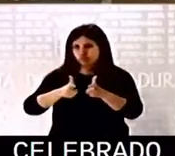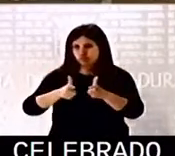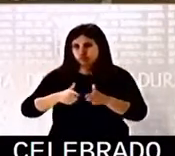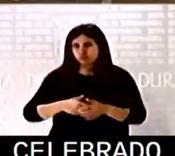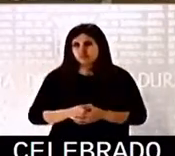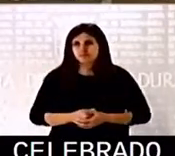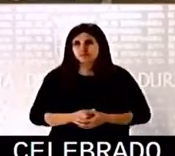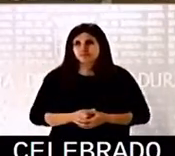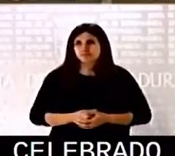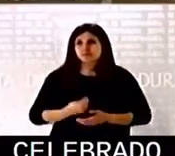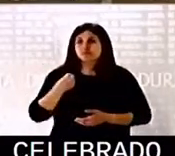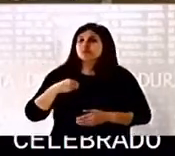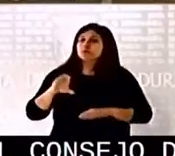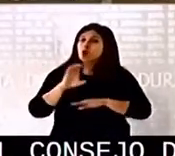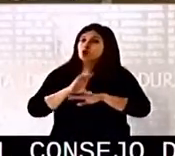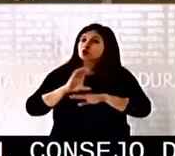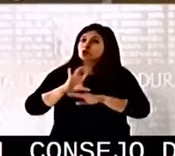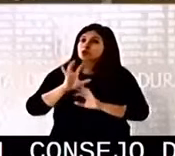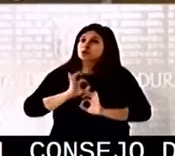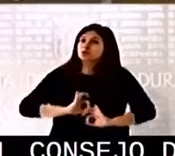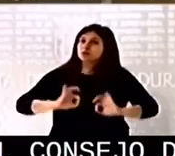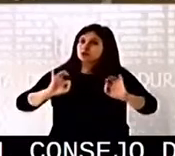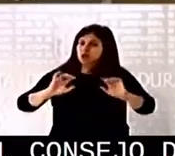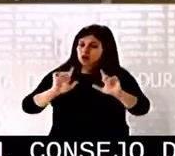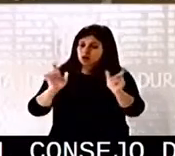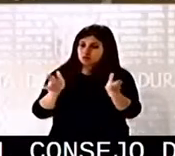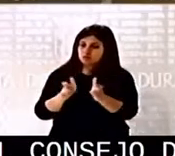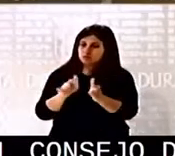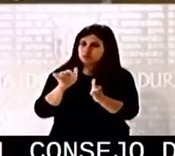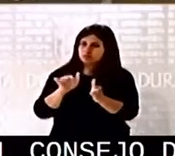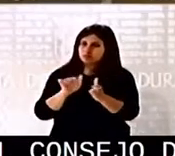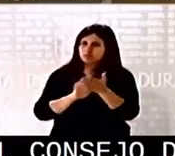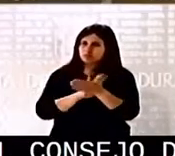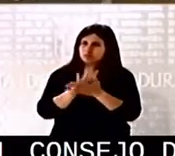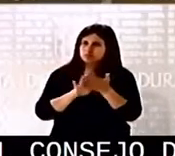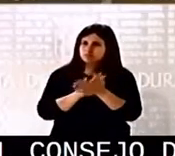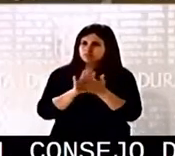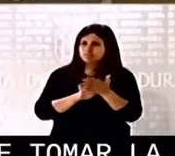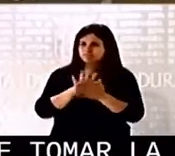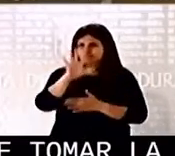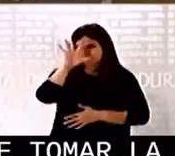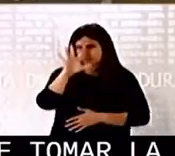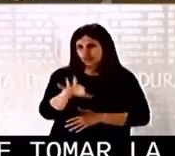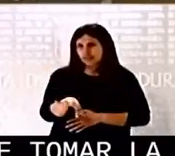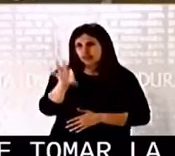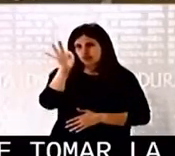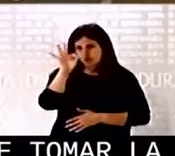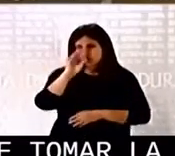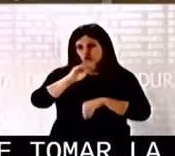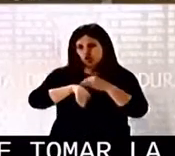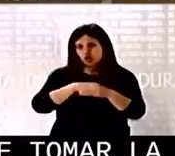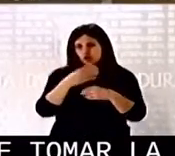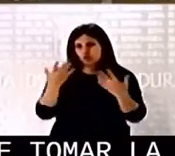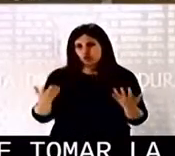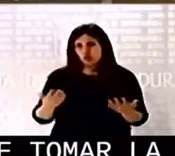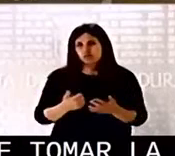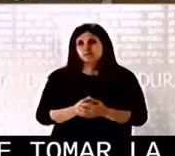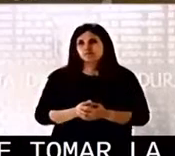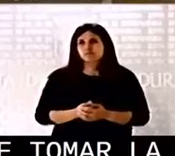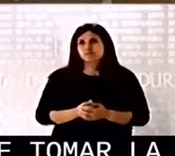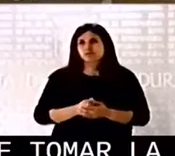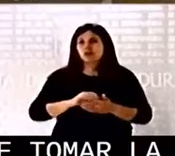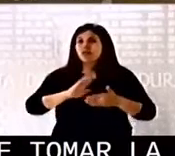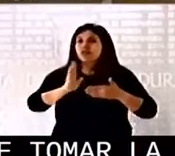En el Consejo de Gobierno extraordinario hemos tenido que tomar la decisión de proceder al